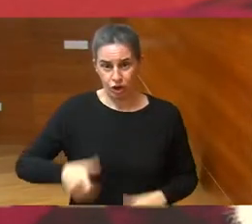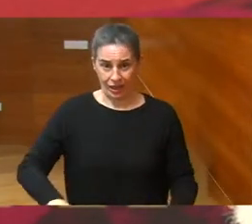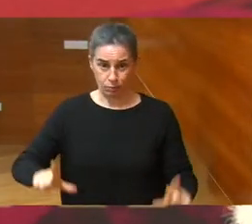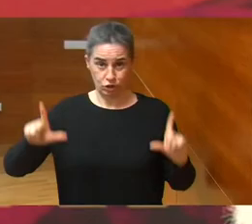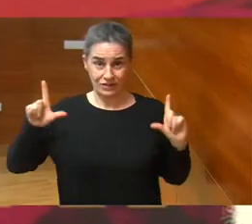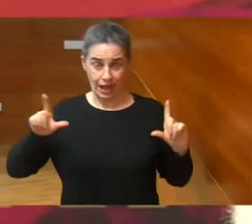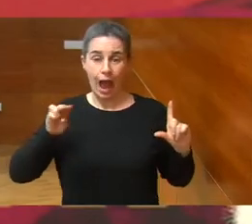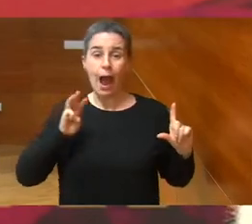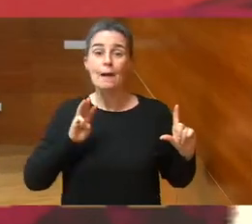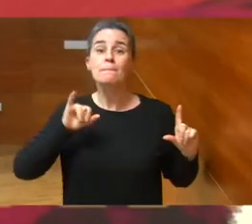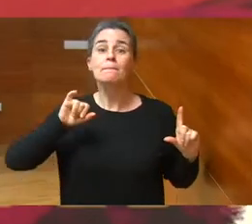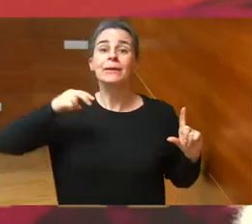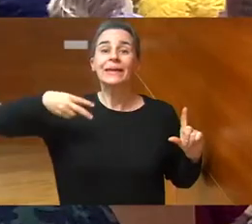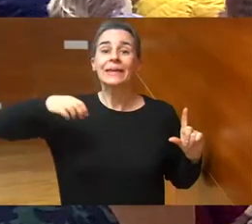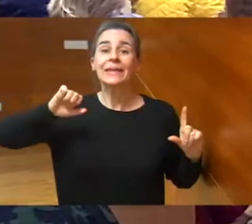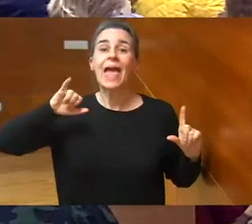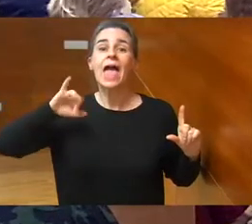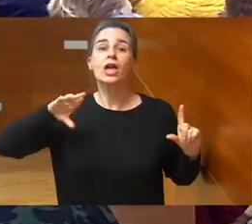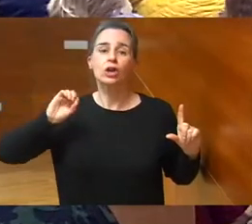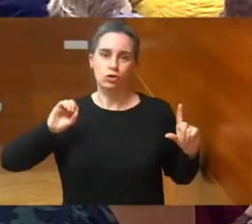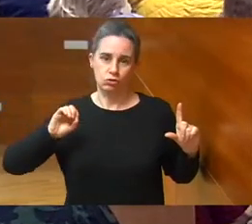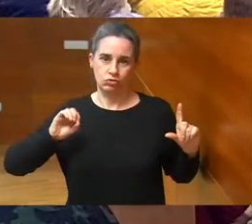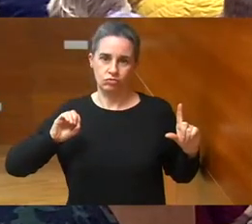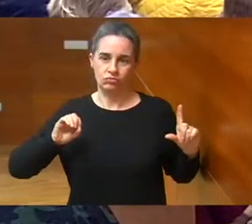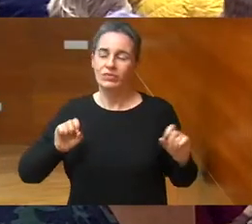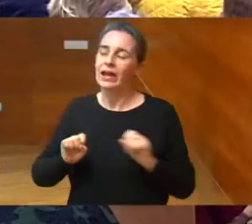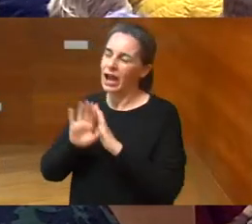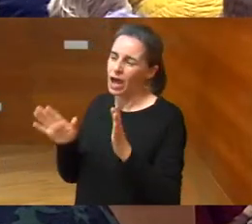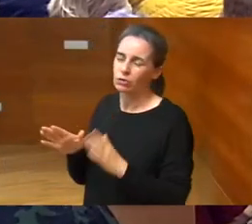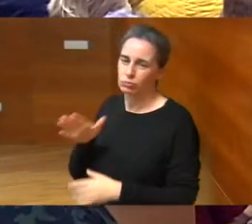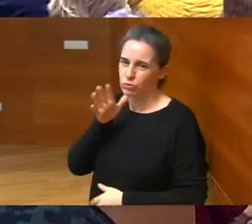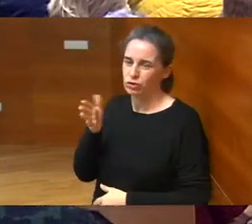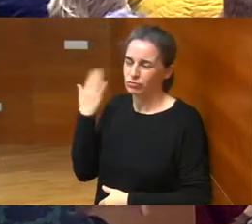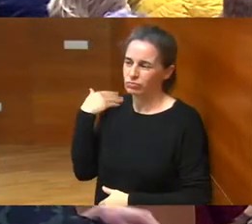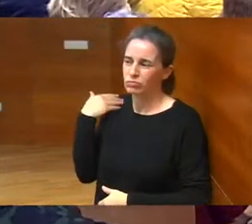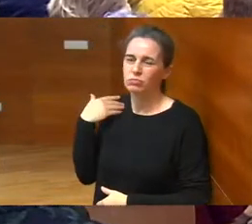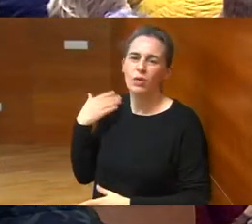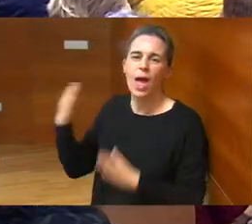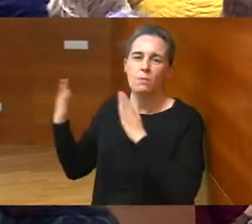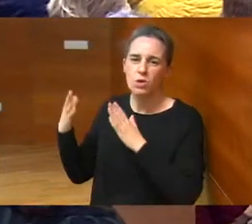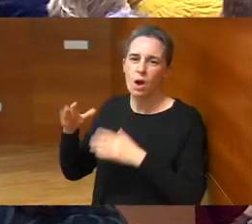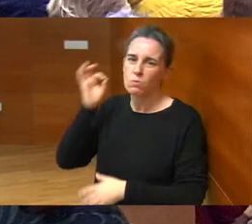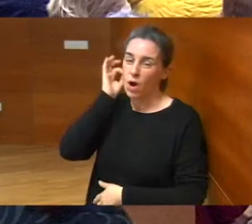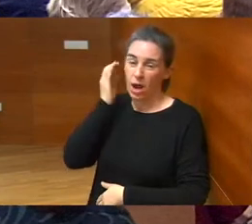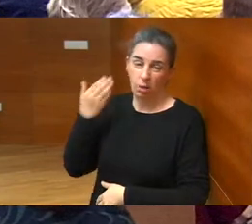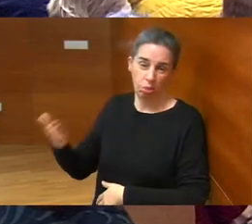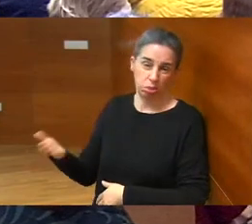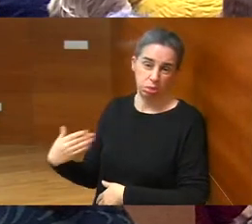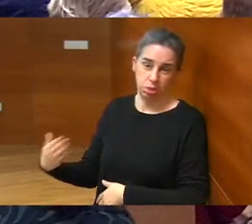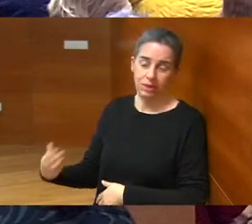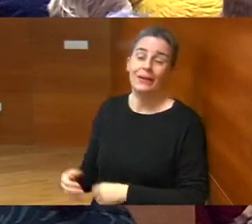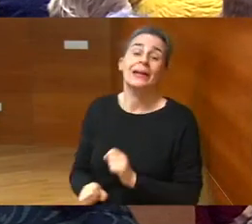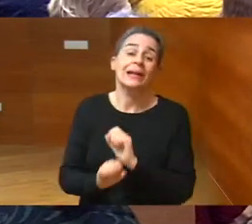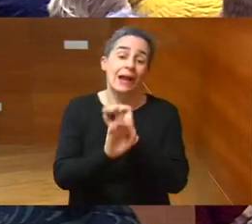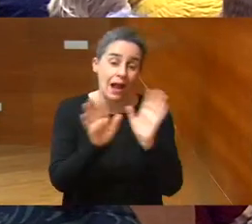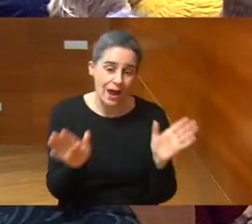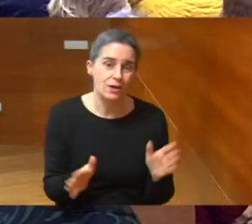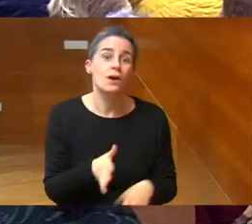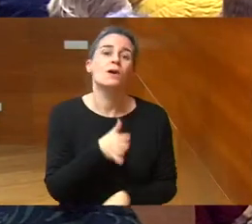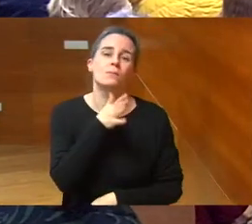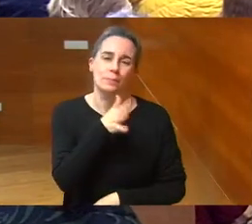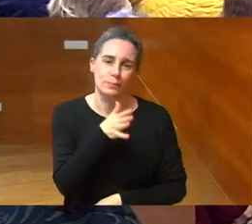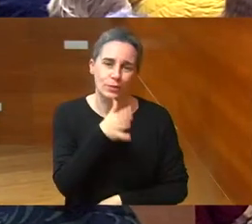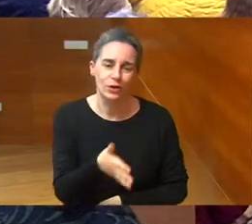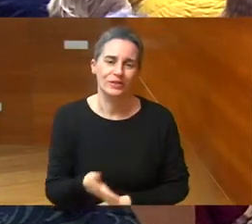era piñeiro por eso efectivamente por eso estamos socia aquí pues por eso